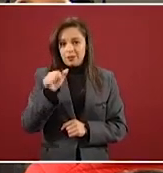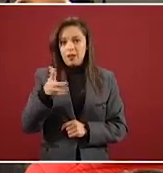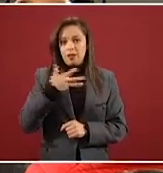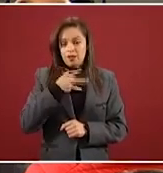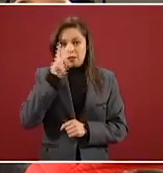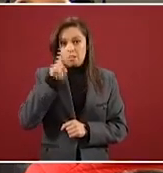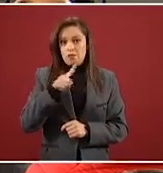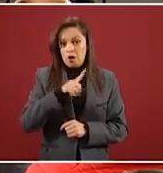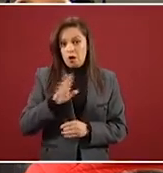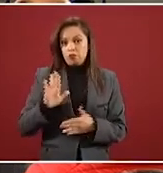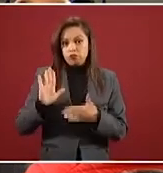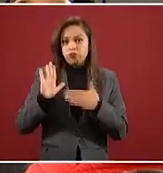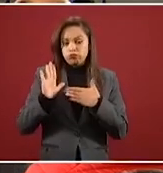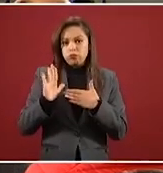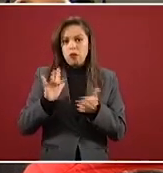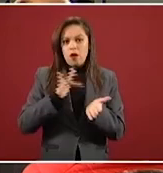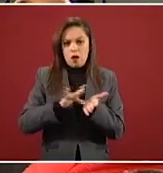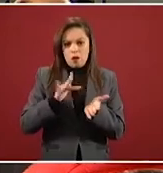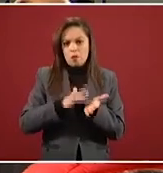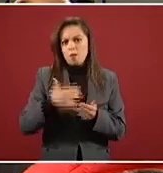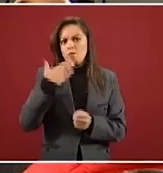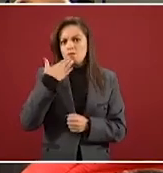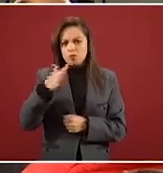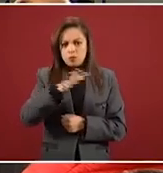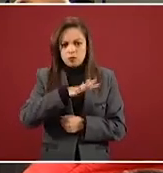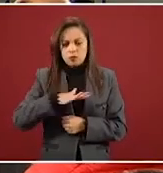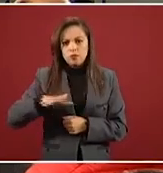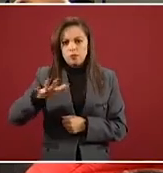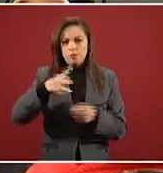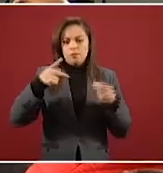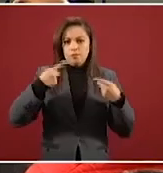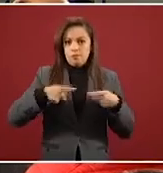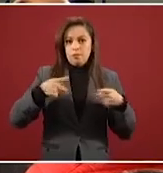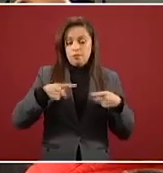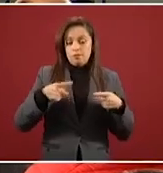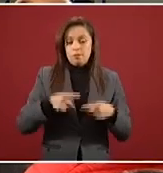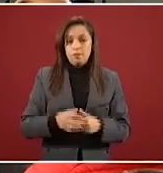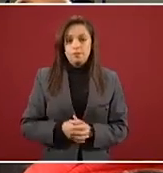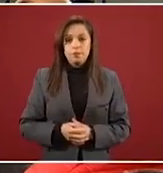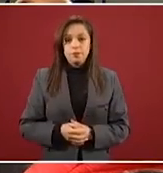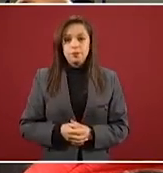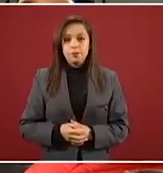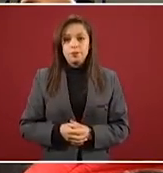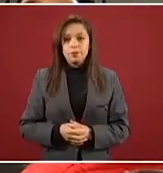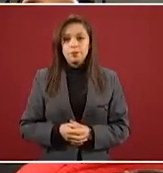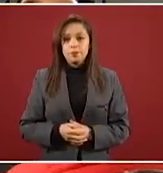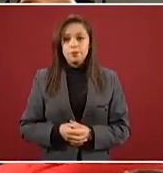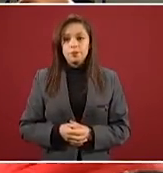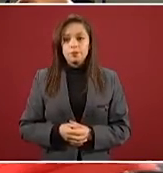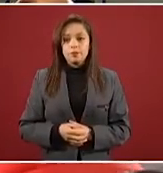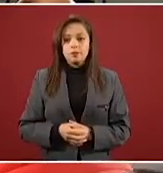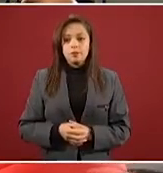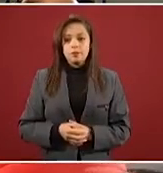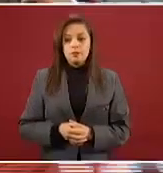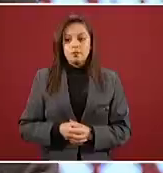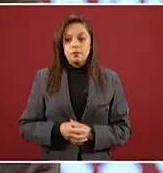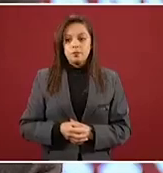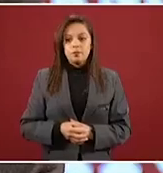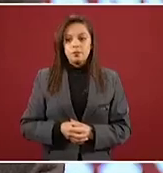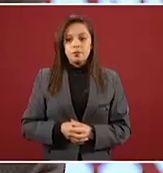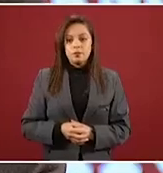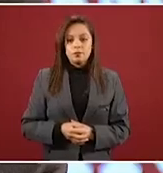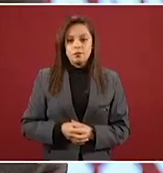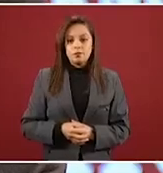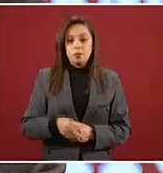comprometida con causas sociales, se ha distinguido